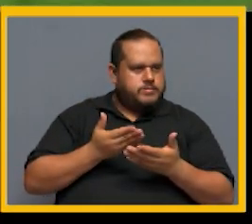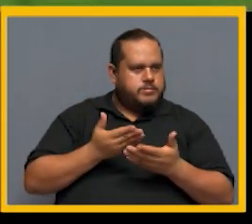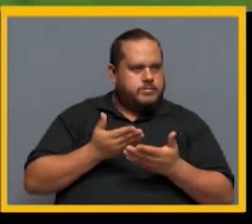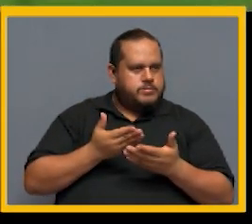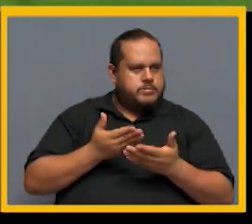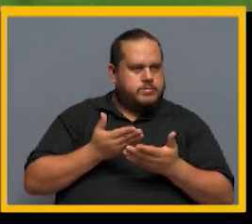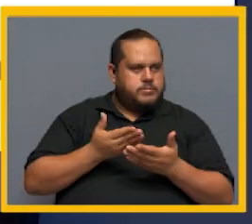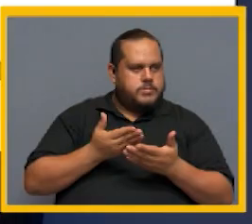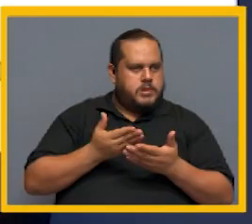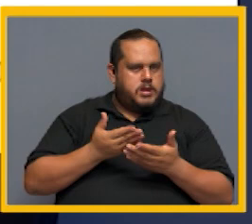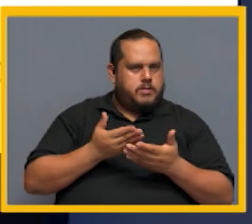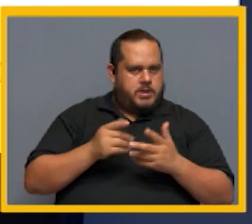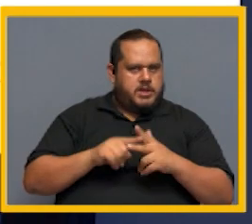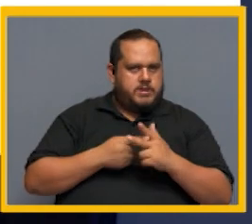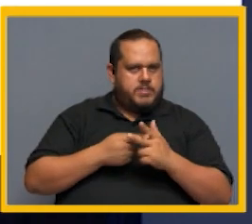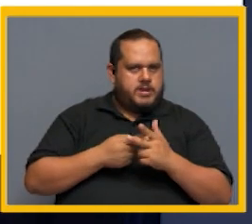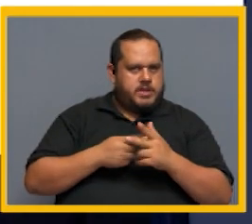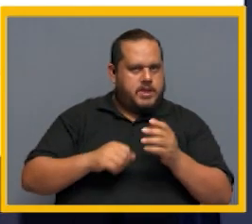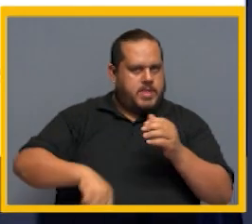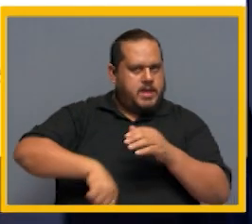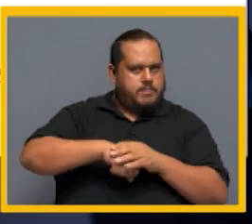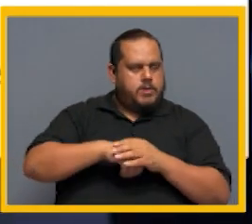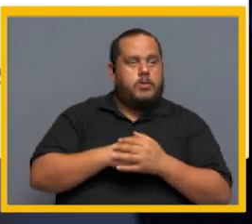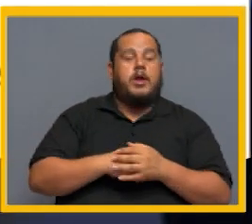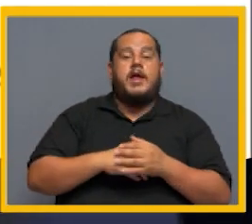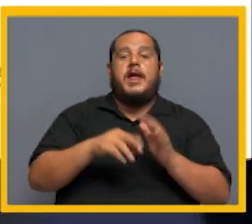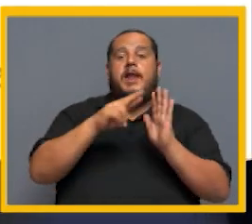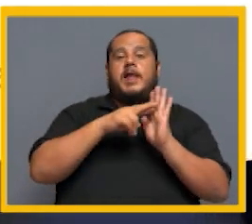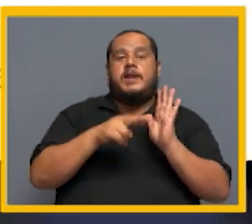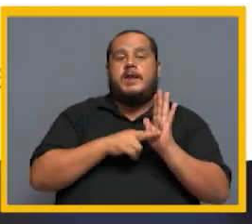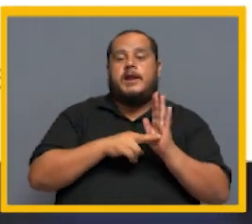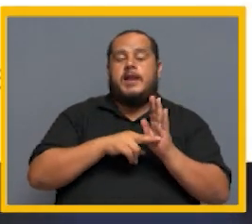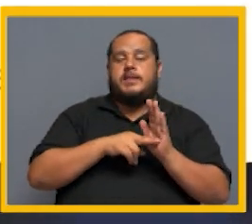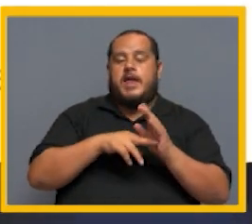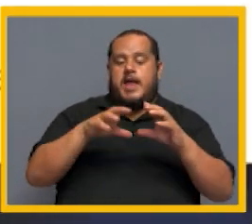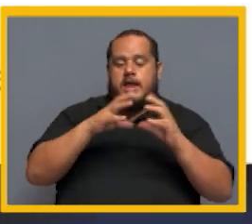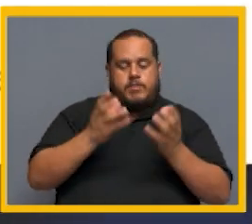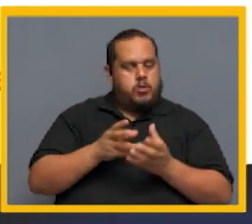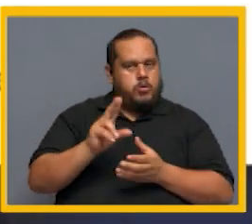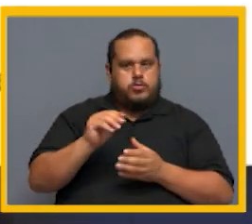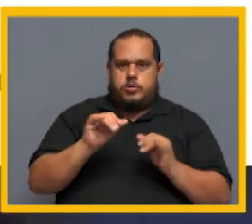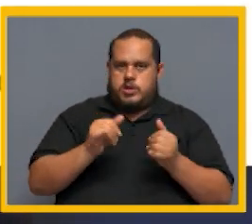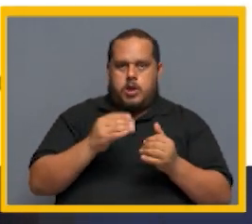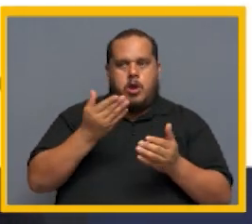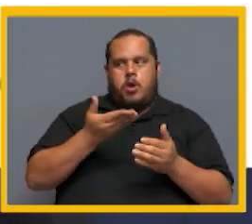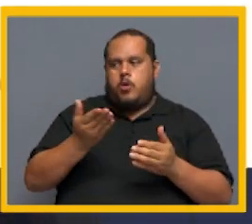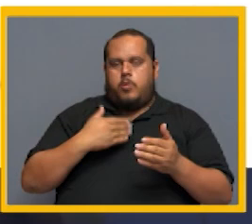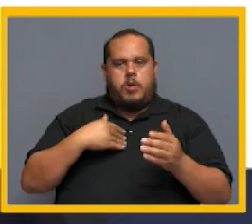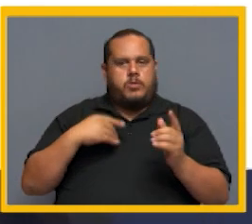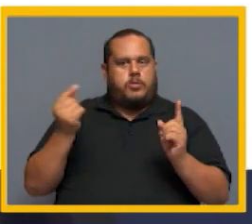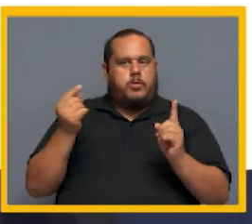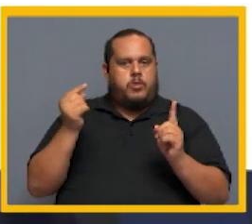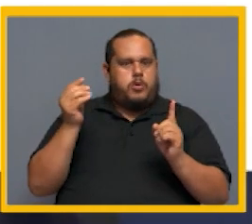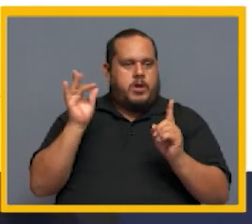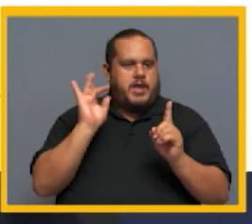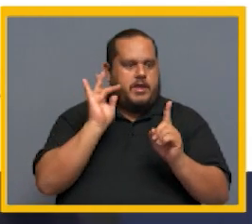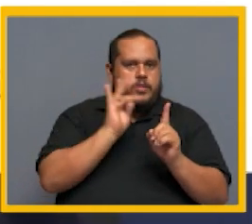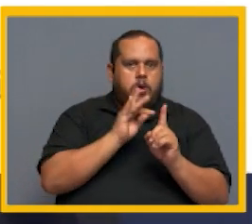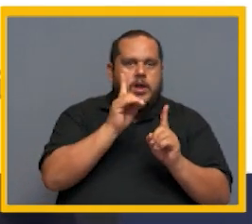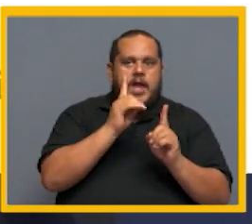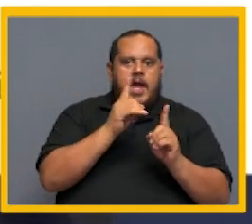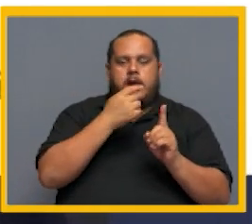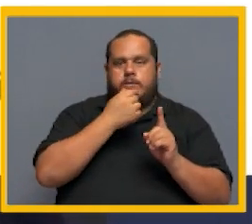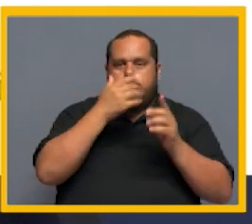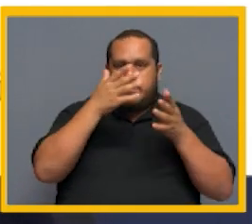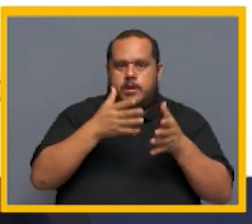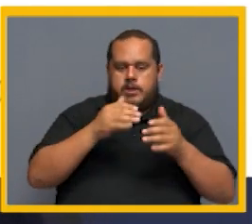Dame la partida del balón. Según las reglas, el balón no estará en juego cuando toque a un miembro del equipo arbitral que